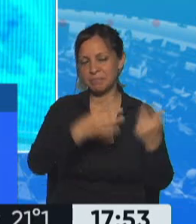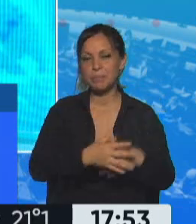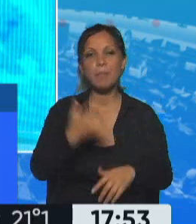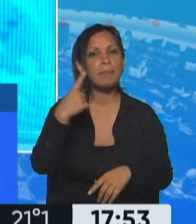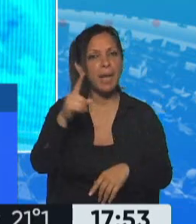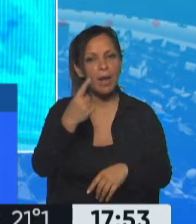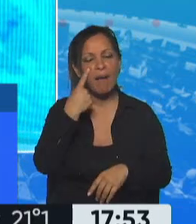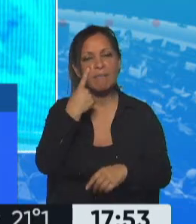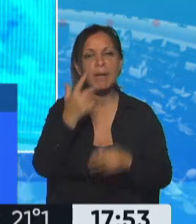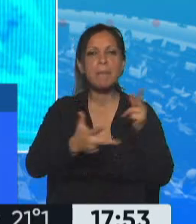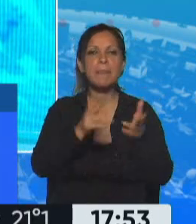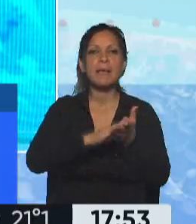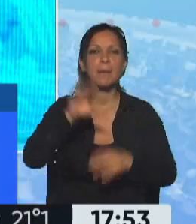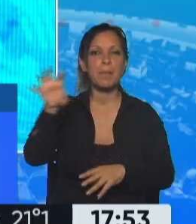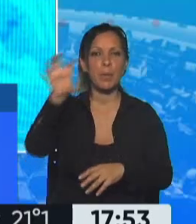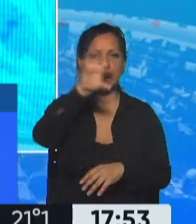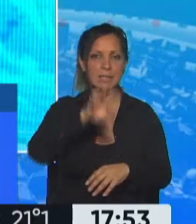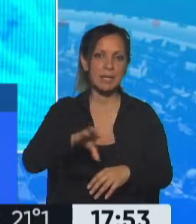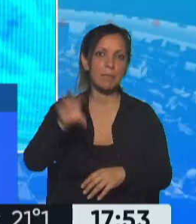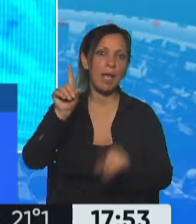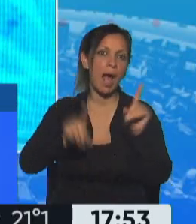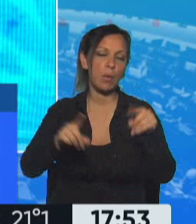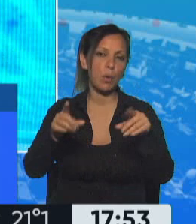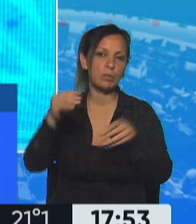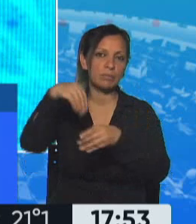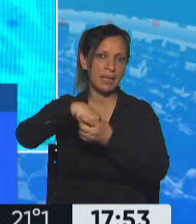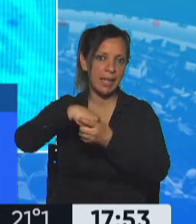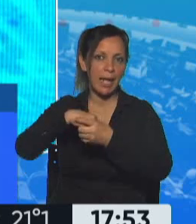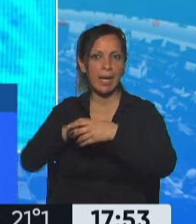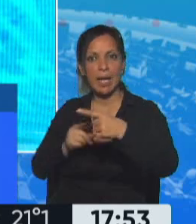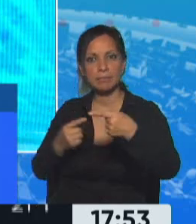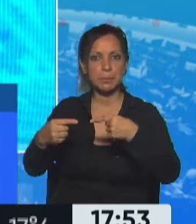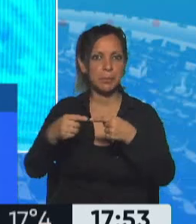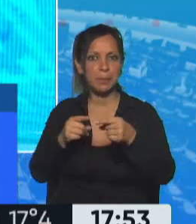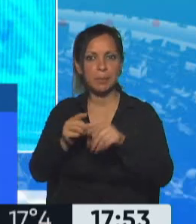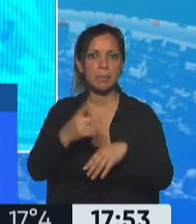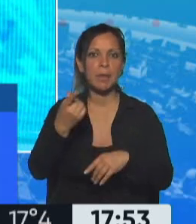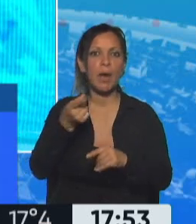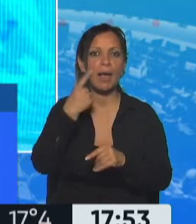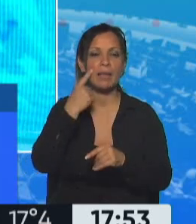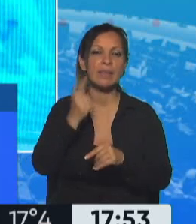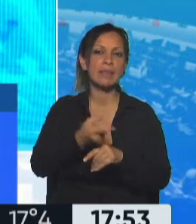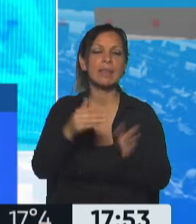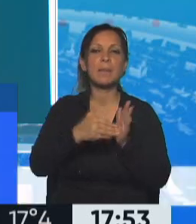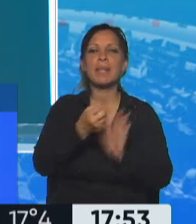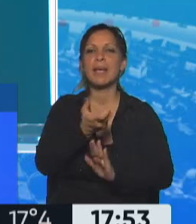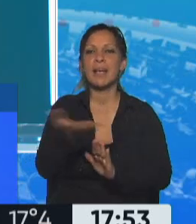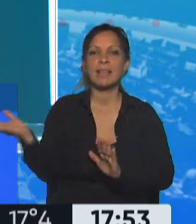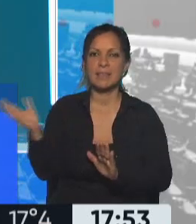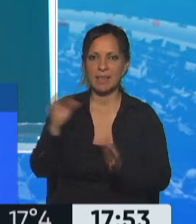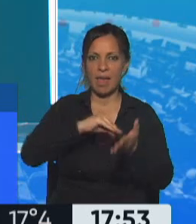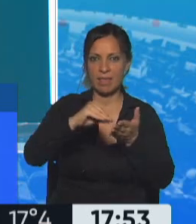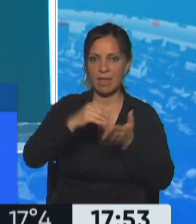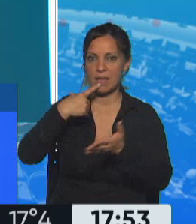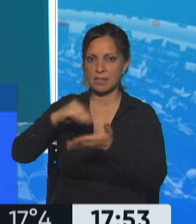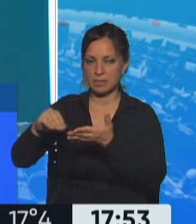las provincias sí. Que hoy tienen internas, digamos, más complejas y que son las que miramos por la cantidad de legisladores, además, es que aportan. Un poco hacer un poco de suma, hacer